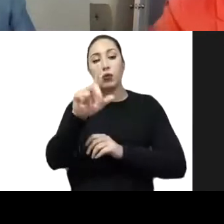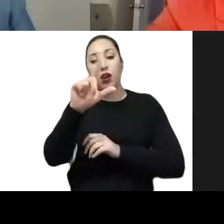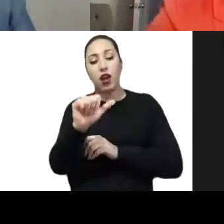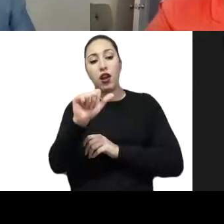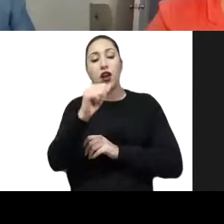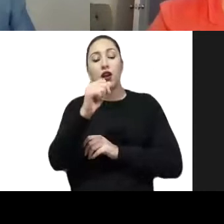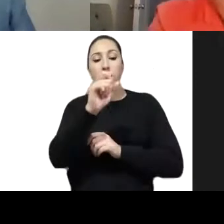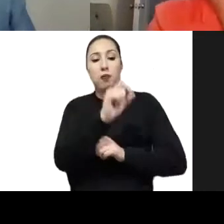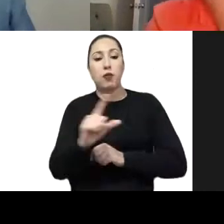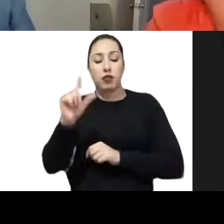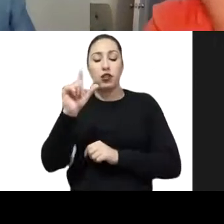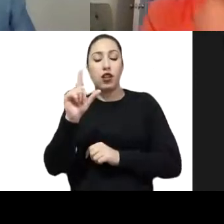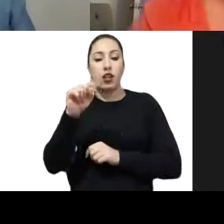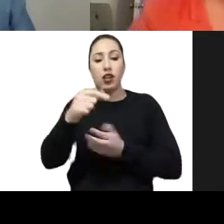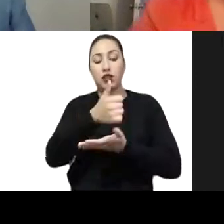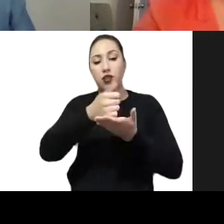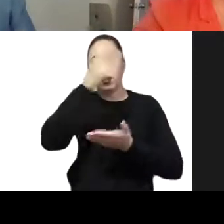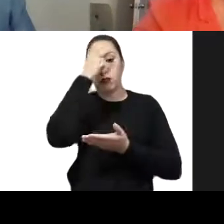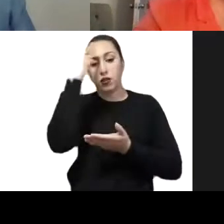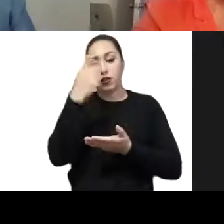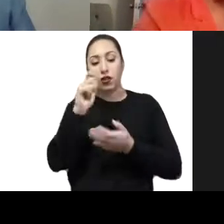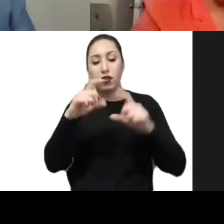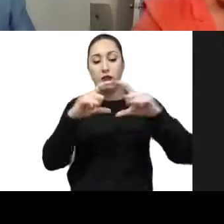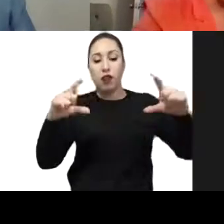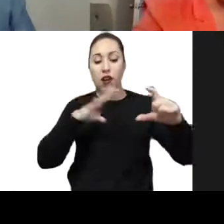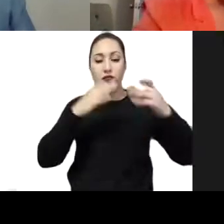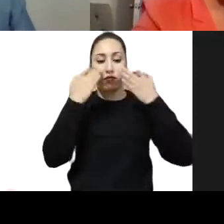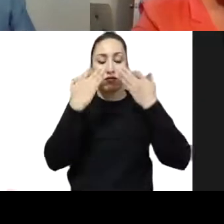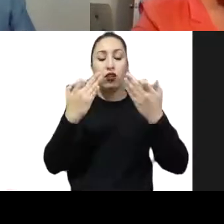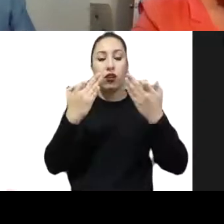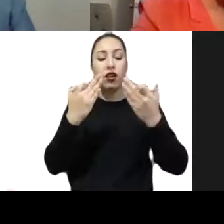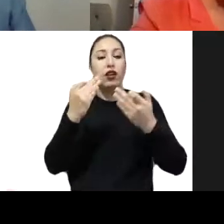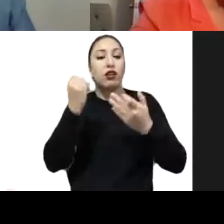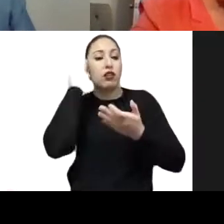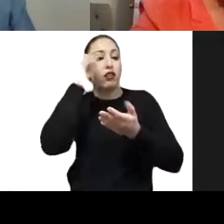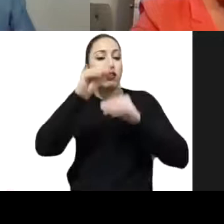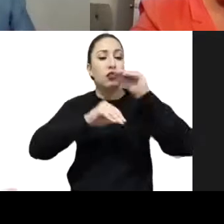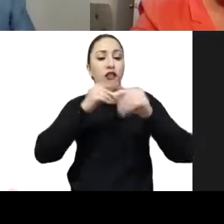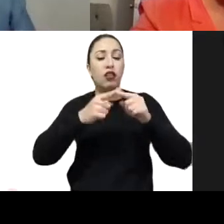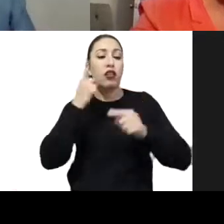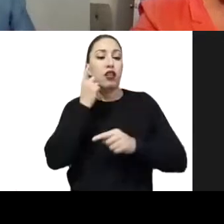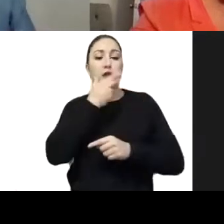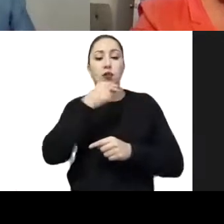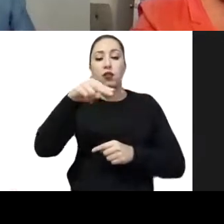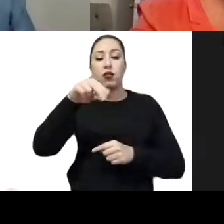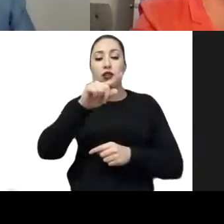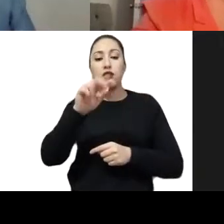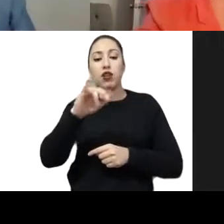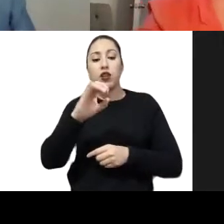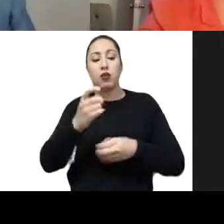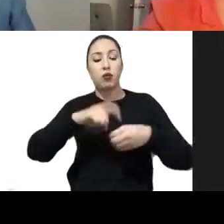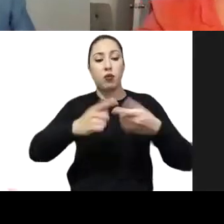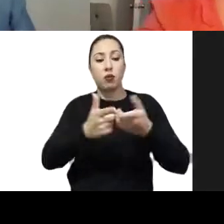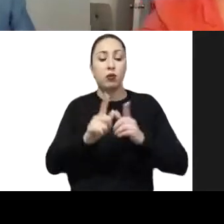materia de cédulas profesionales físicas que presentó el diputado Nazario Norberto Sánchez del grupo parlamentario del Partido